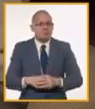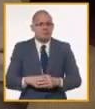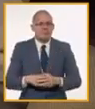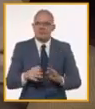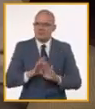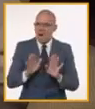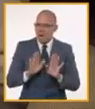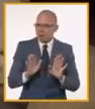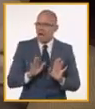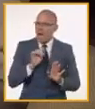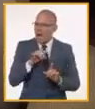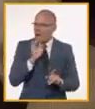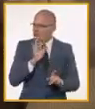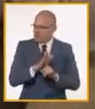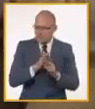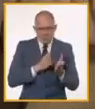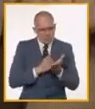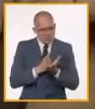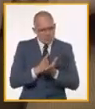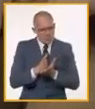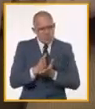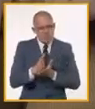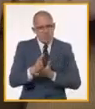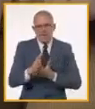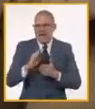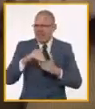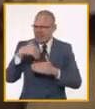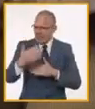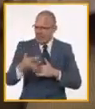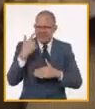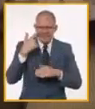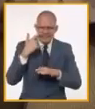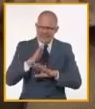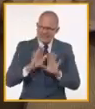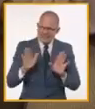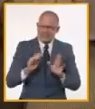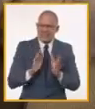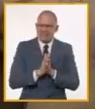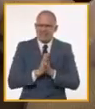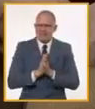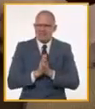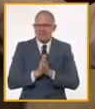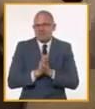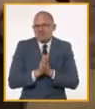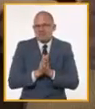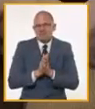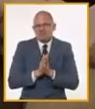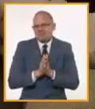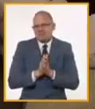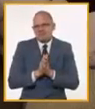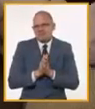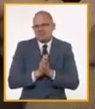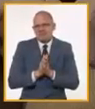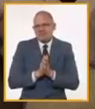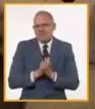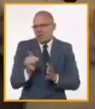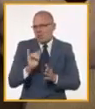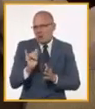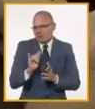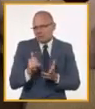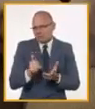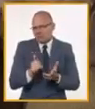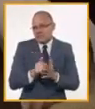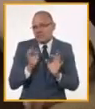que empezó. No, después hemos tenido millones de momentos, ¿no? Donde yo he sido, él